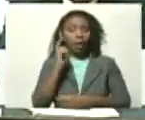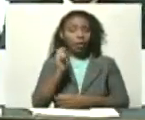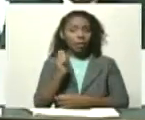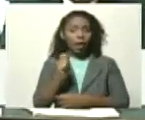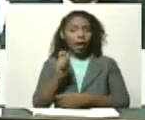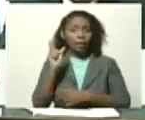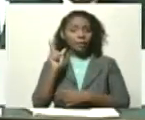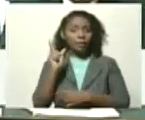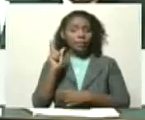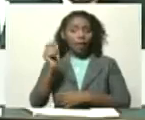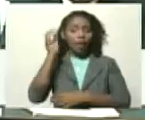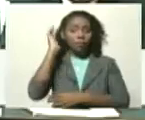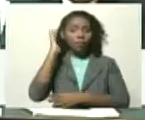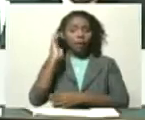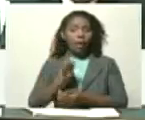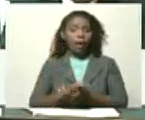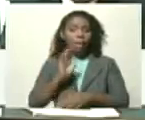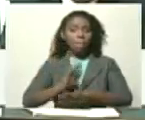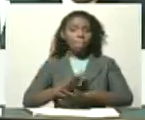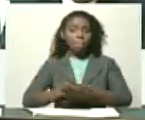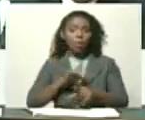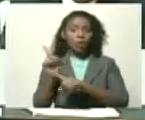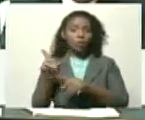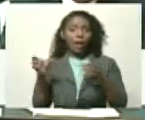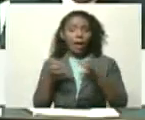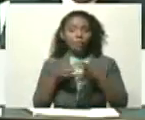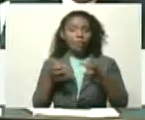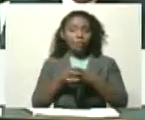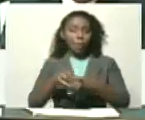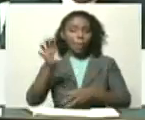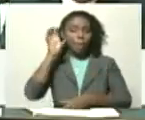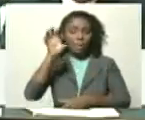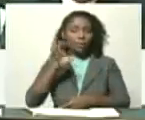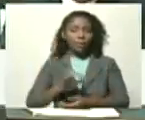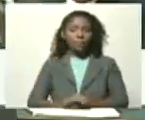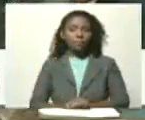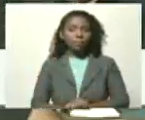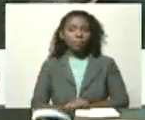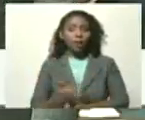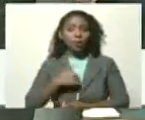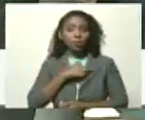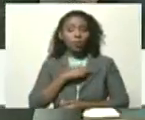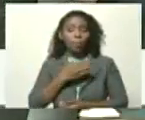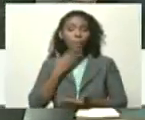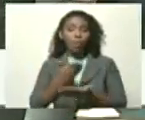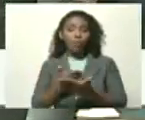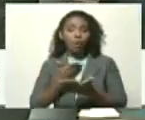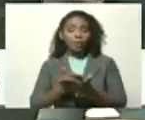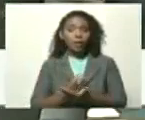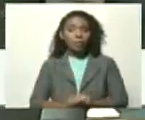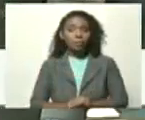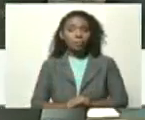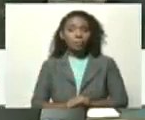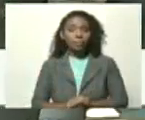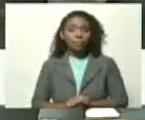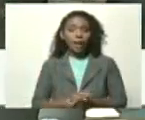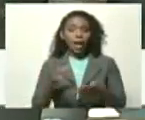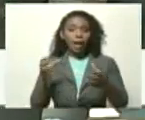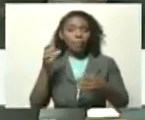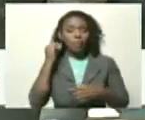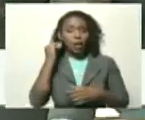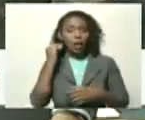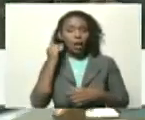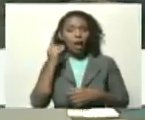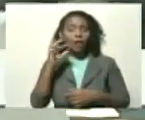este Parlamento. Es por ello que desde el Bloque de la Patria nosotros proponemos a la camarada